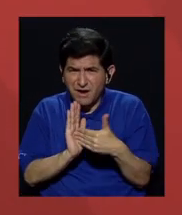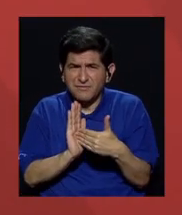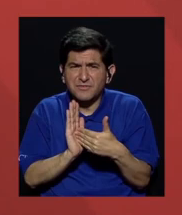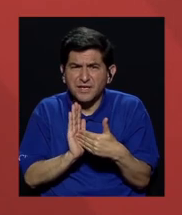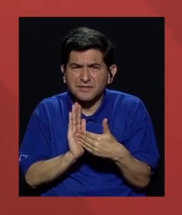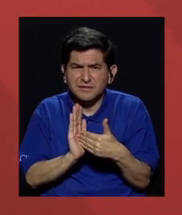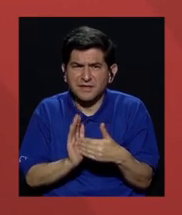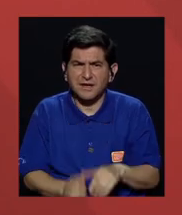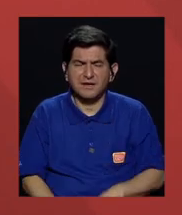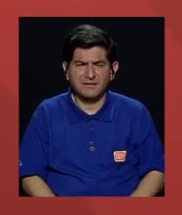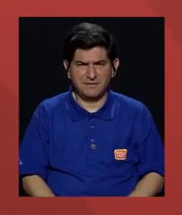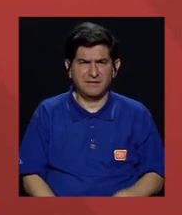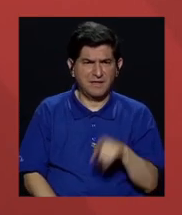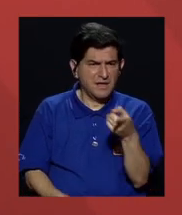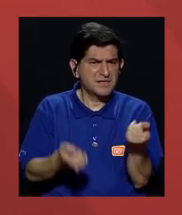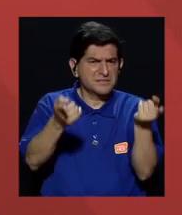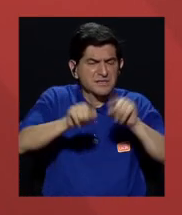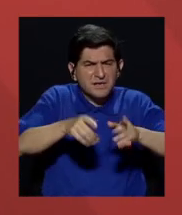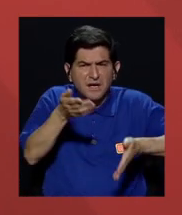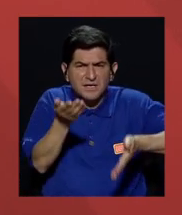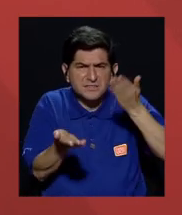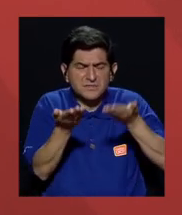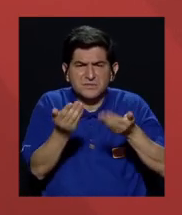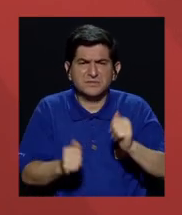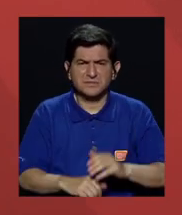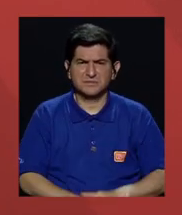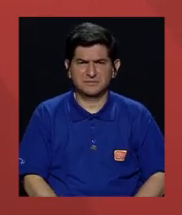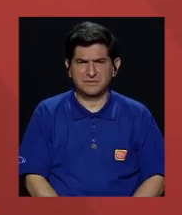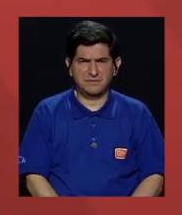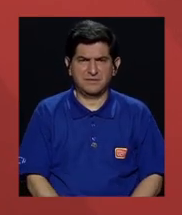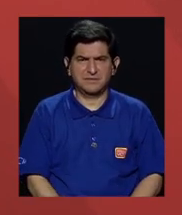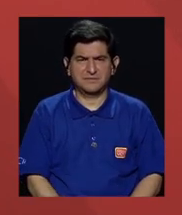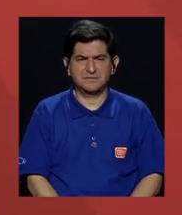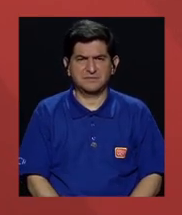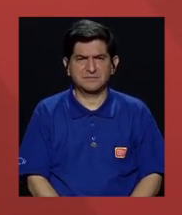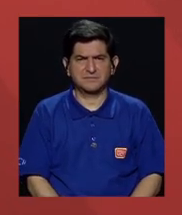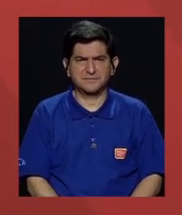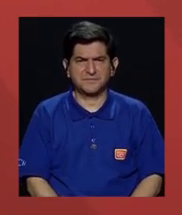claramente de alguna manera a carlos